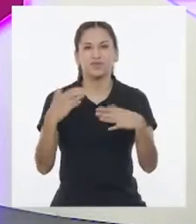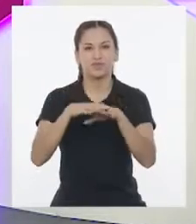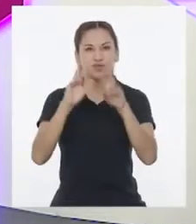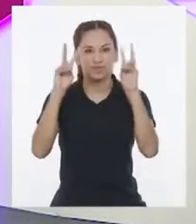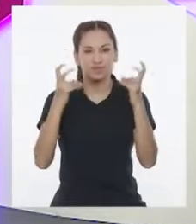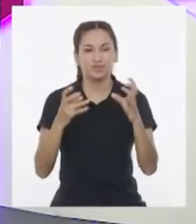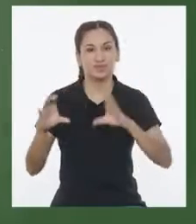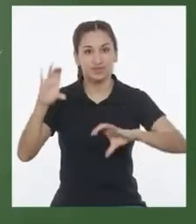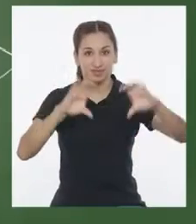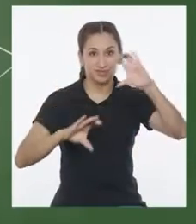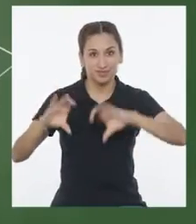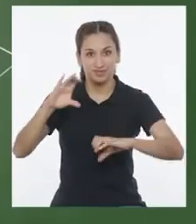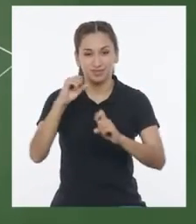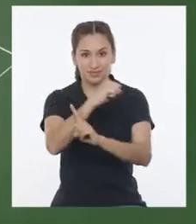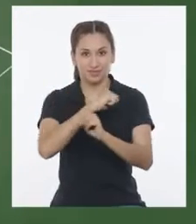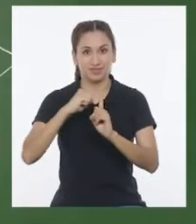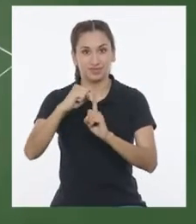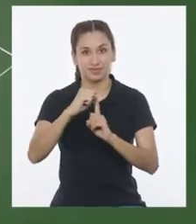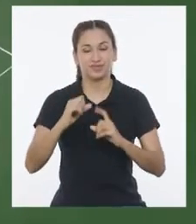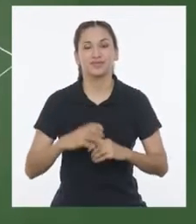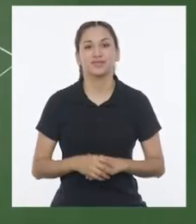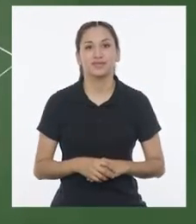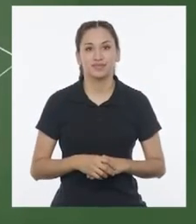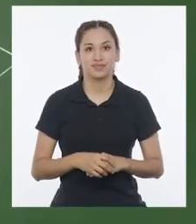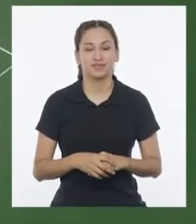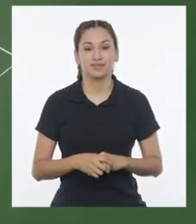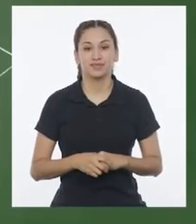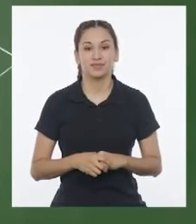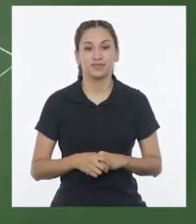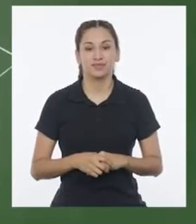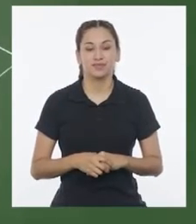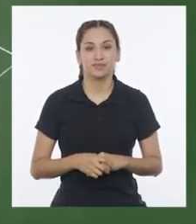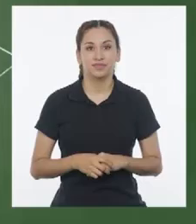hoy tratará sobre ciencias sociales.